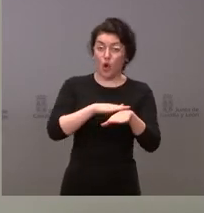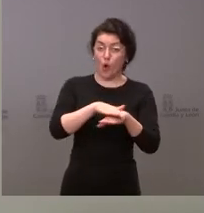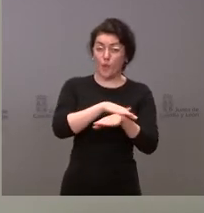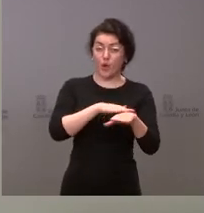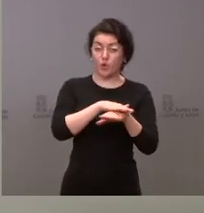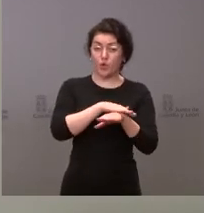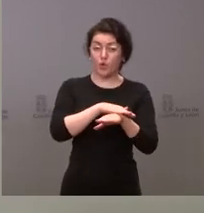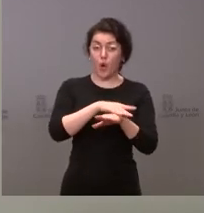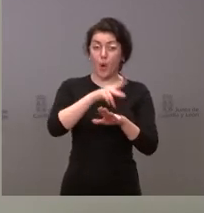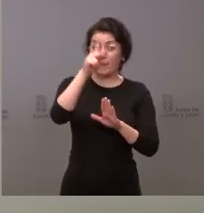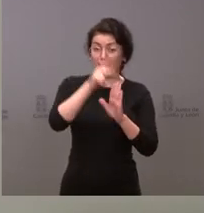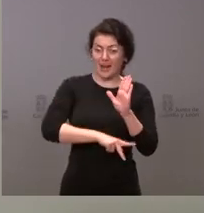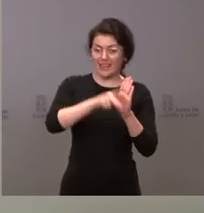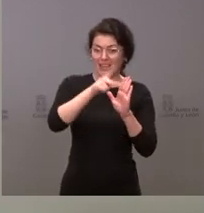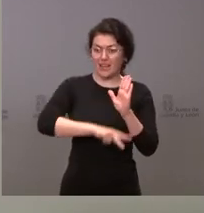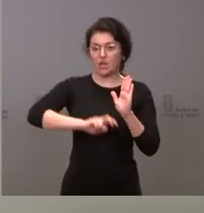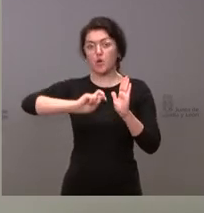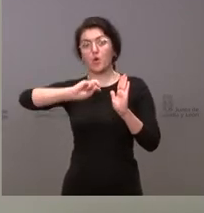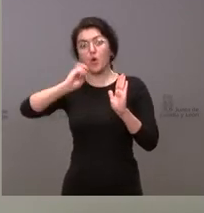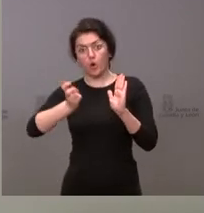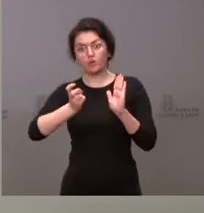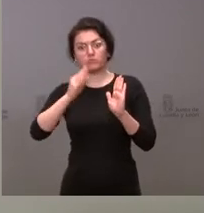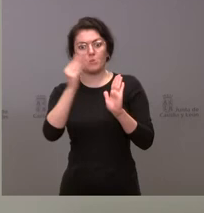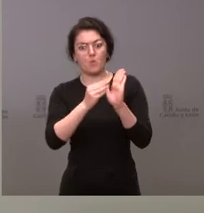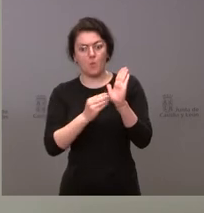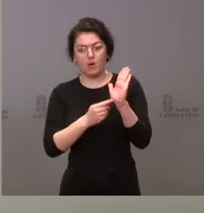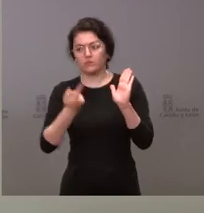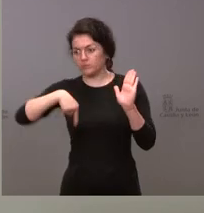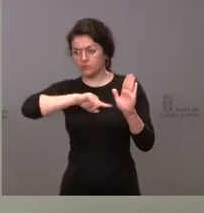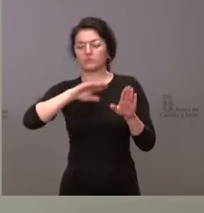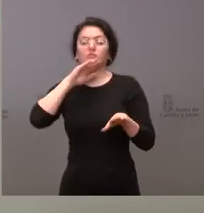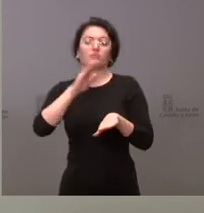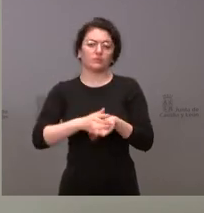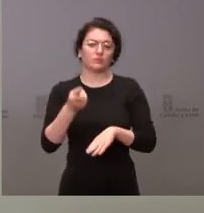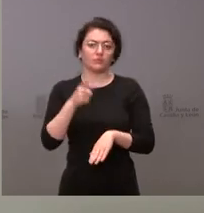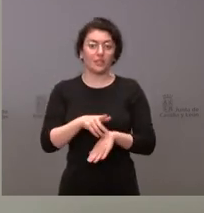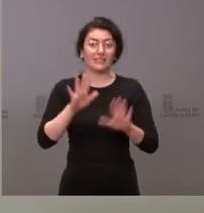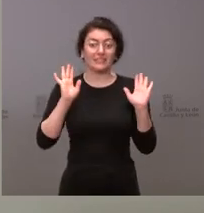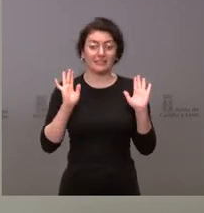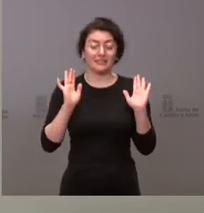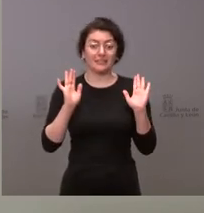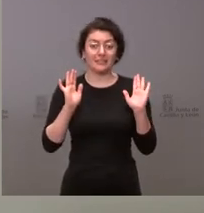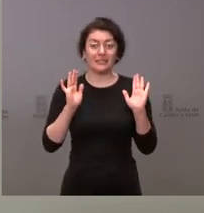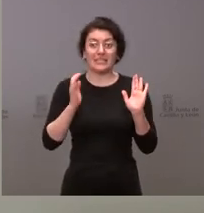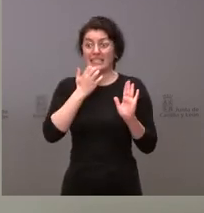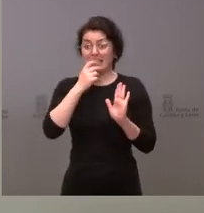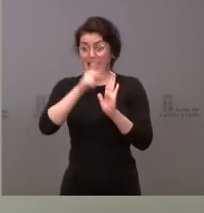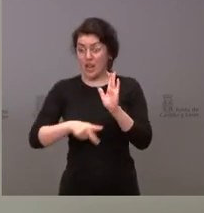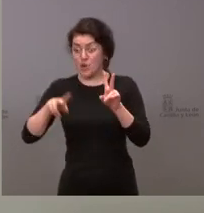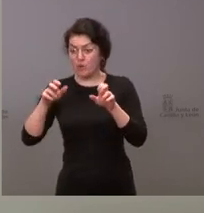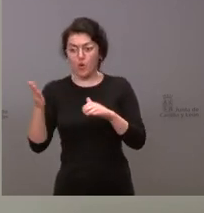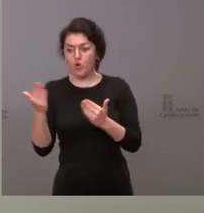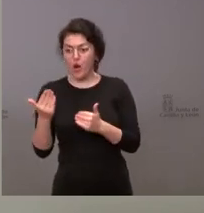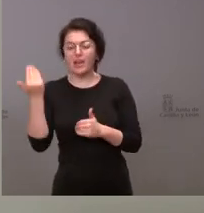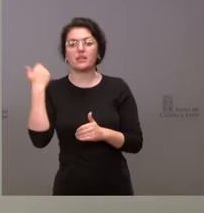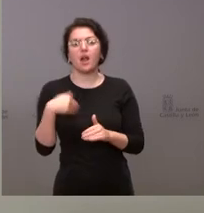adicionales pues estas medidas las aplicaríamos en castilla y león si no nosotros tenemos ya en castilla y león' los protocolos adecuados para garantizar